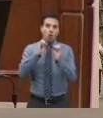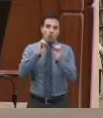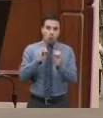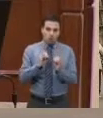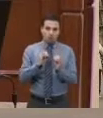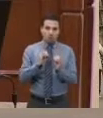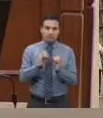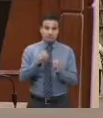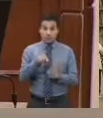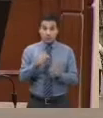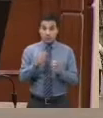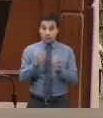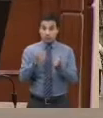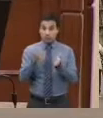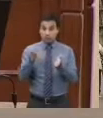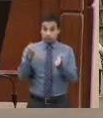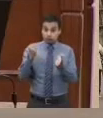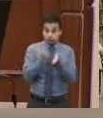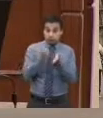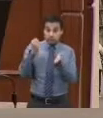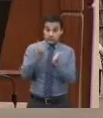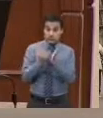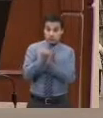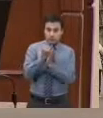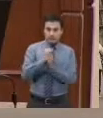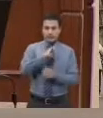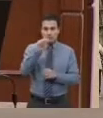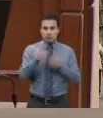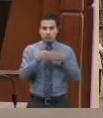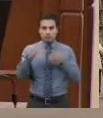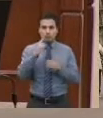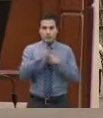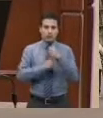firme esta determinación.